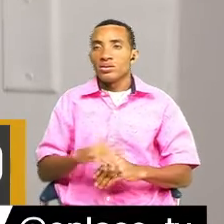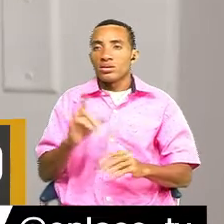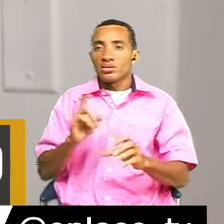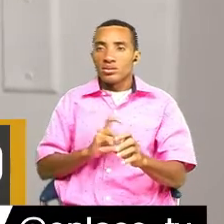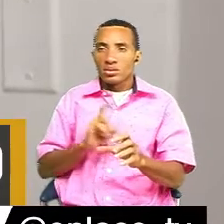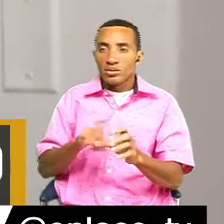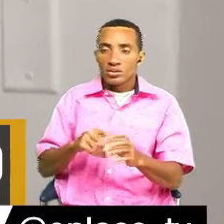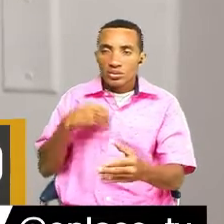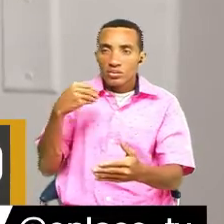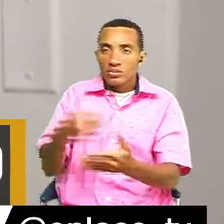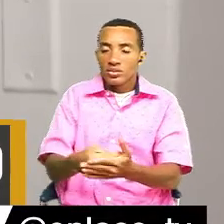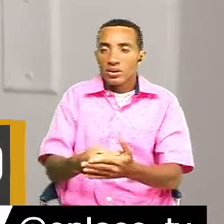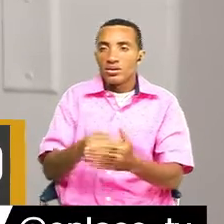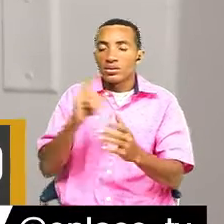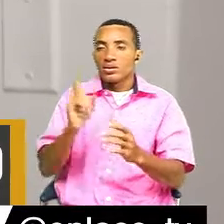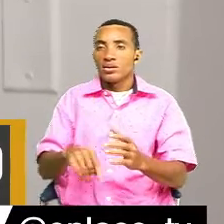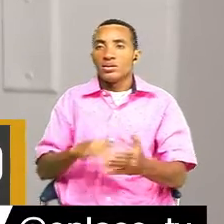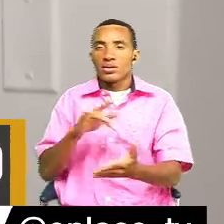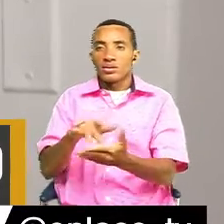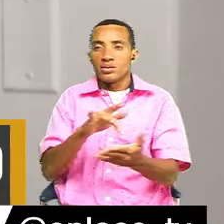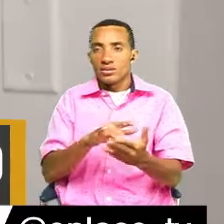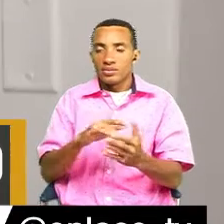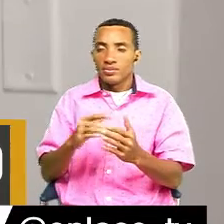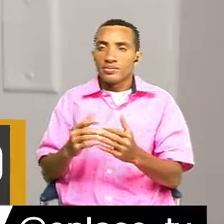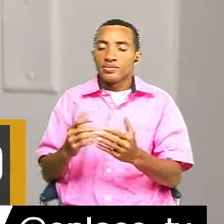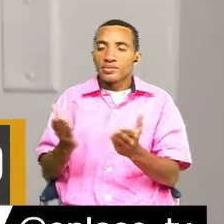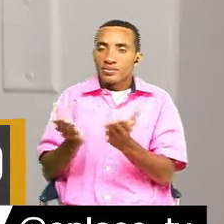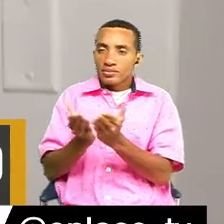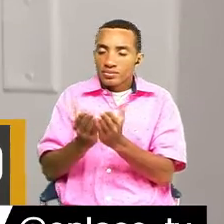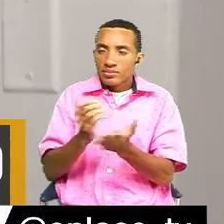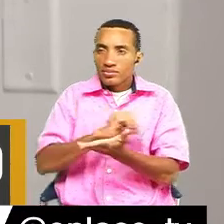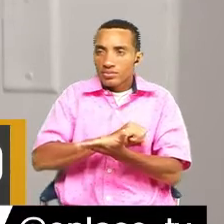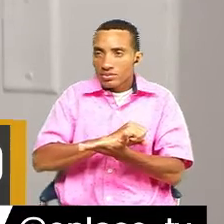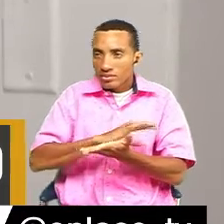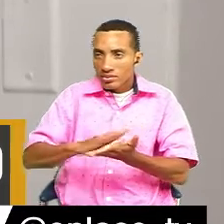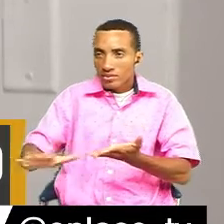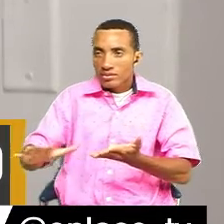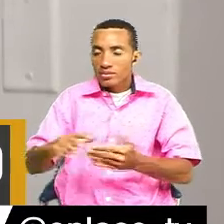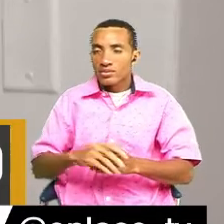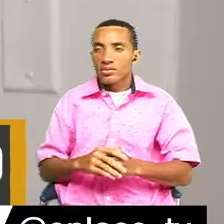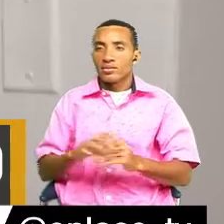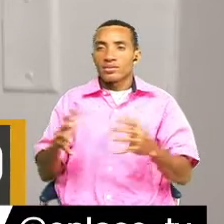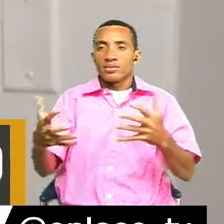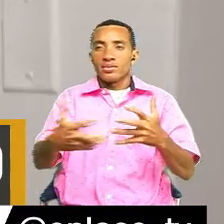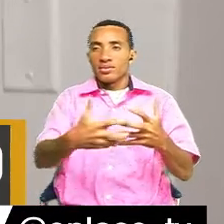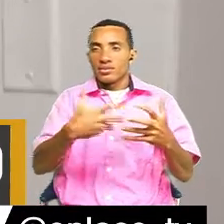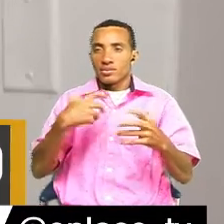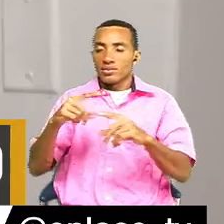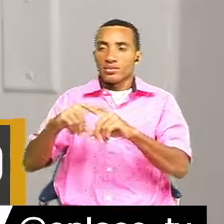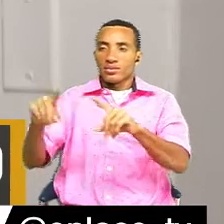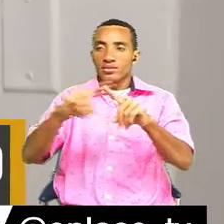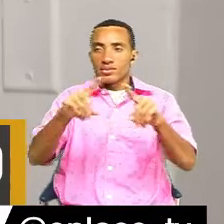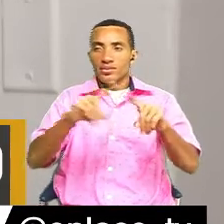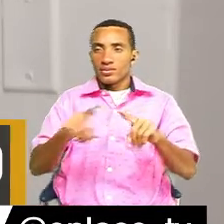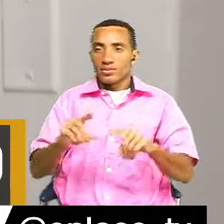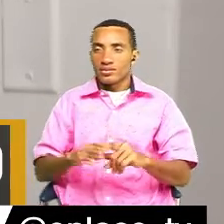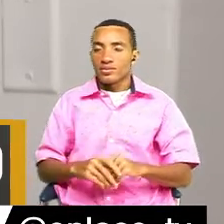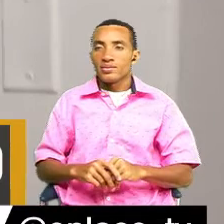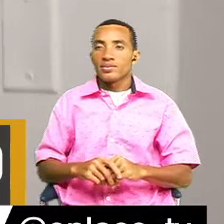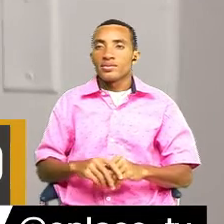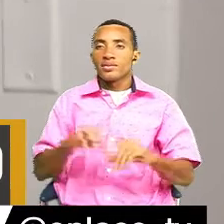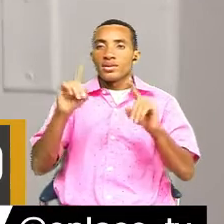el Sistema General de Participaciones, es educación gratuita con un sistema de educación diferente.